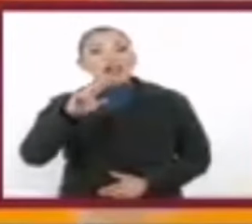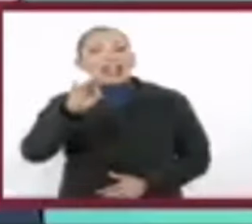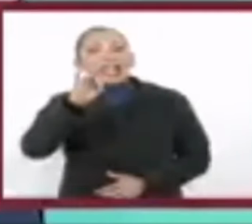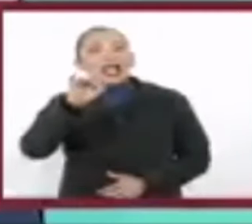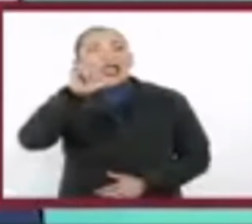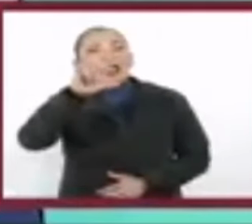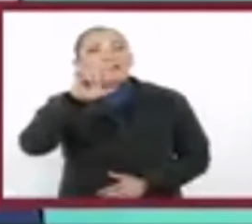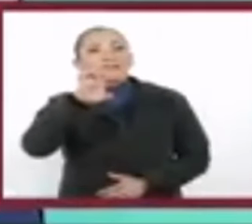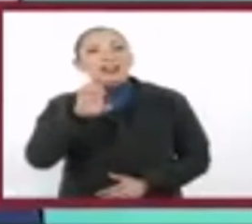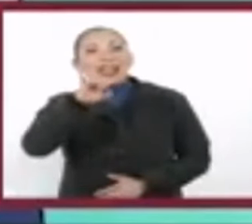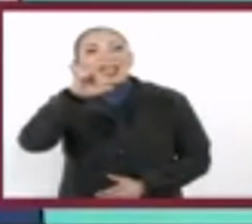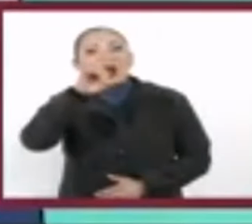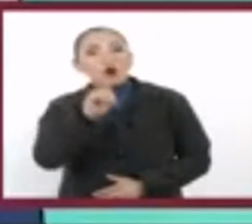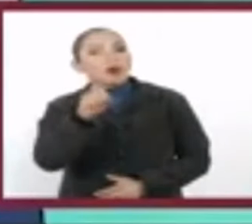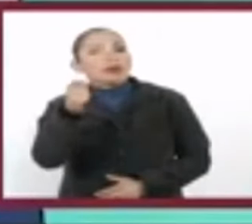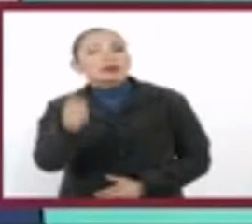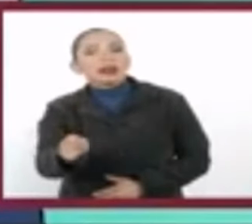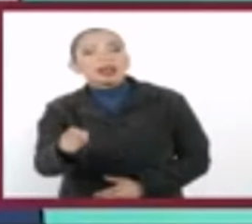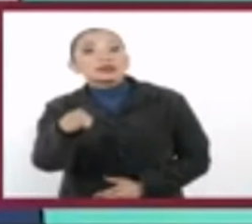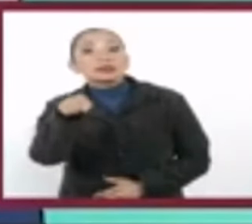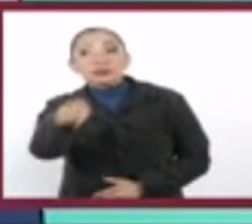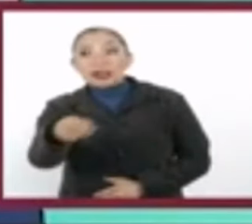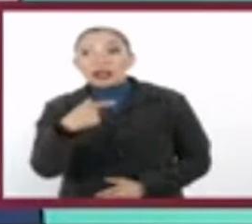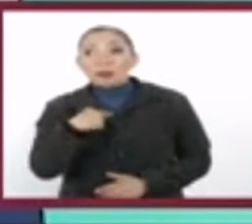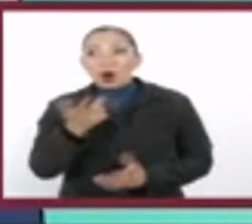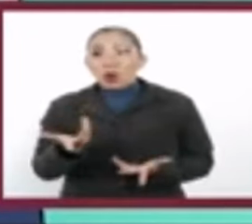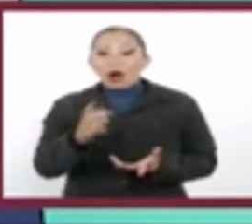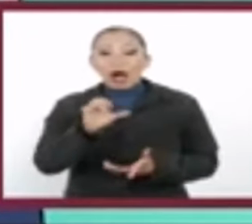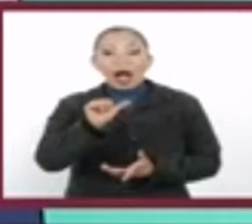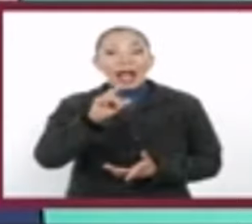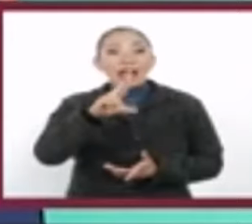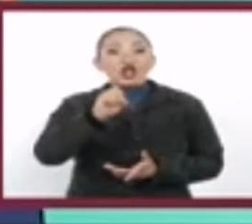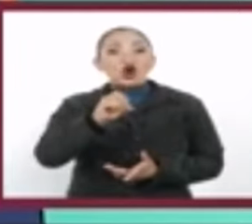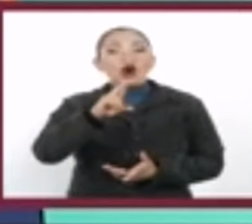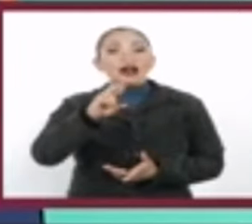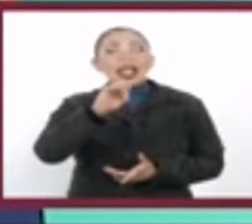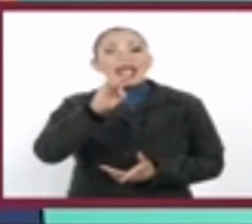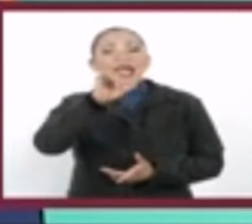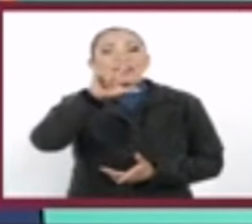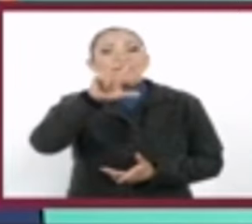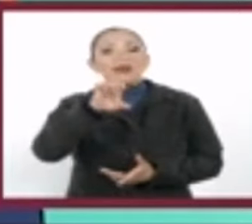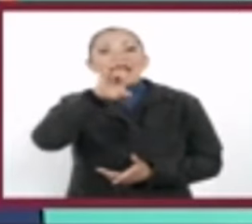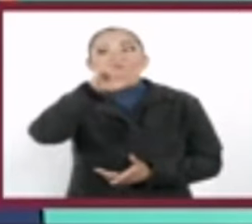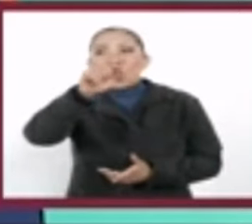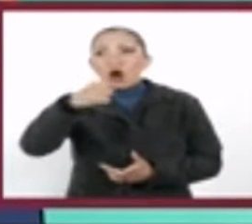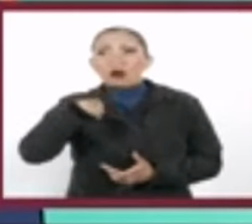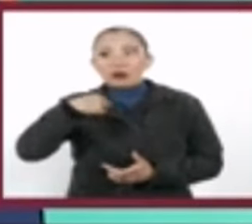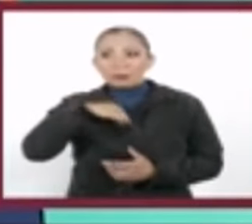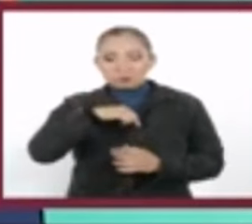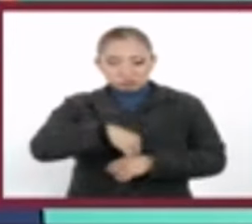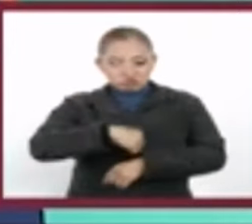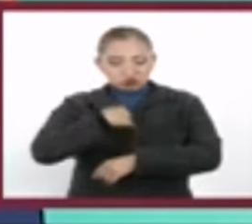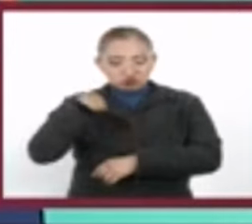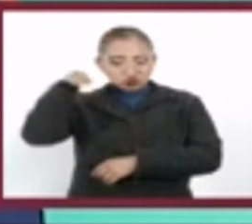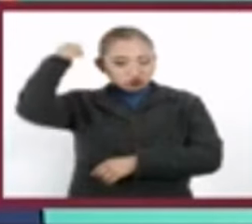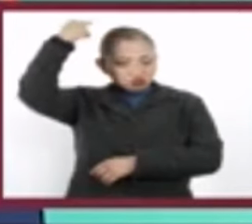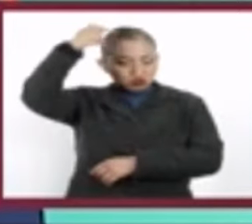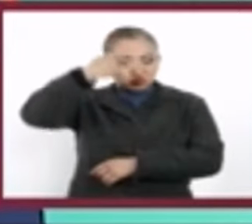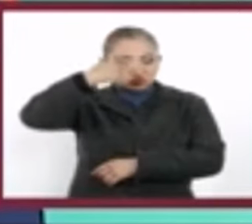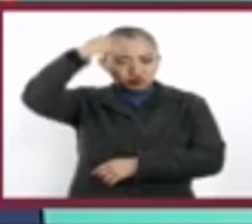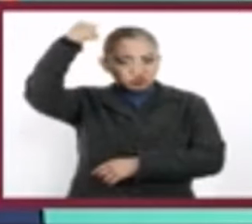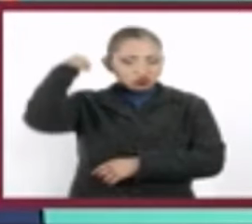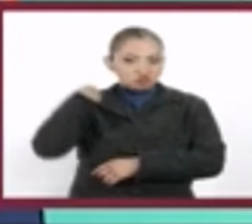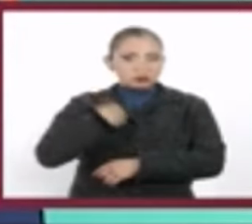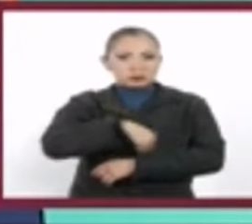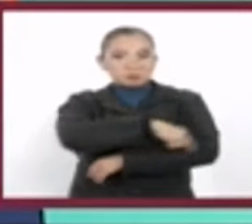reflejo, el cual se realiza mediante el arco reflejo, que comprende la vía nerviosa que recorren los impulsos